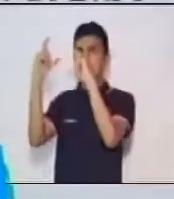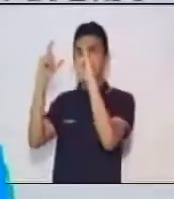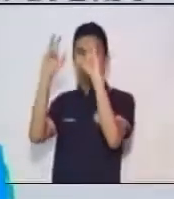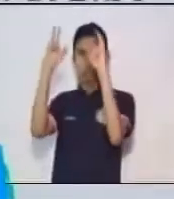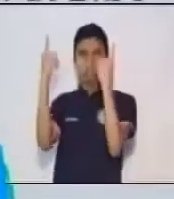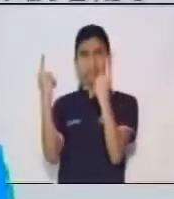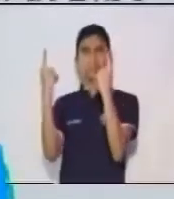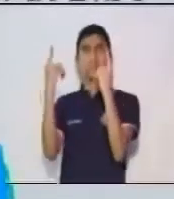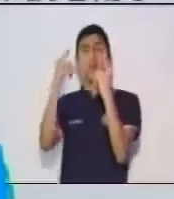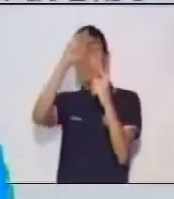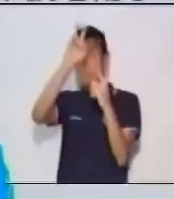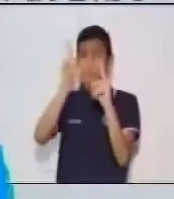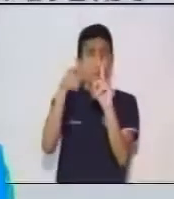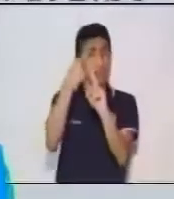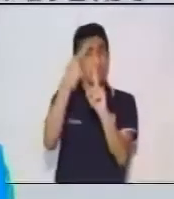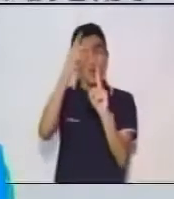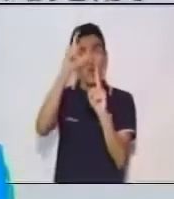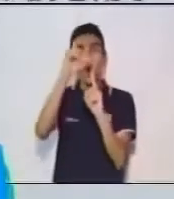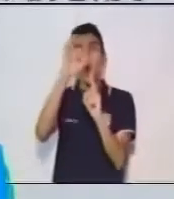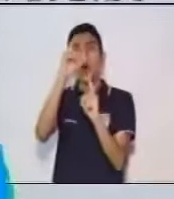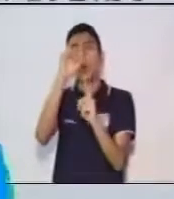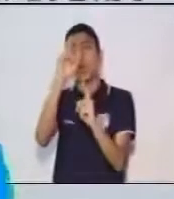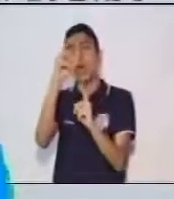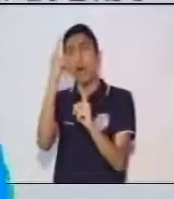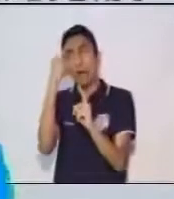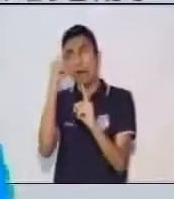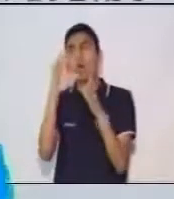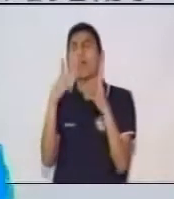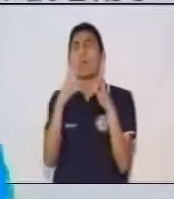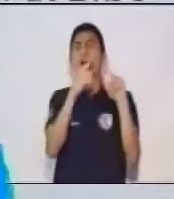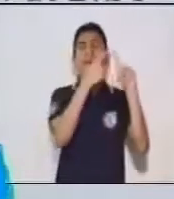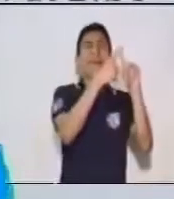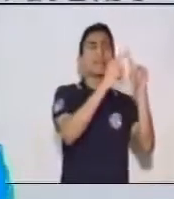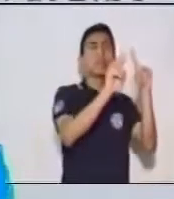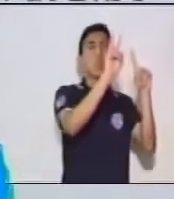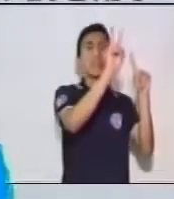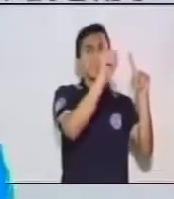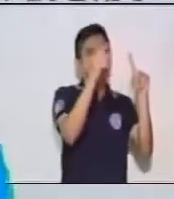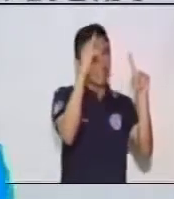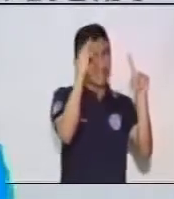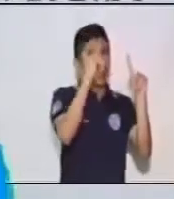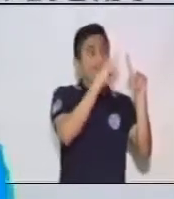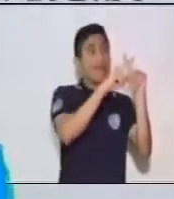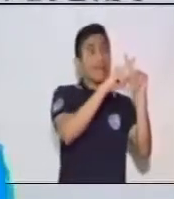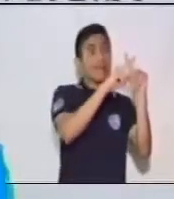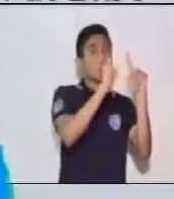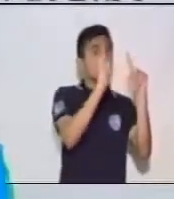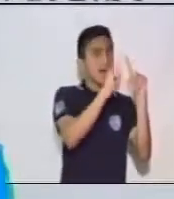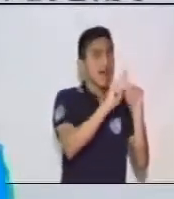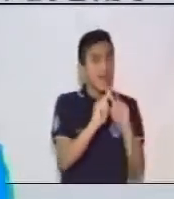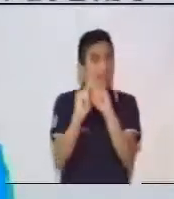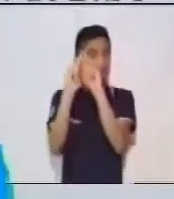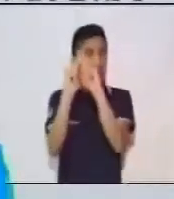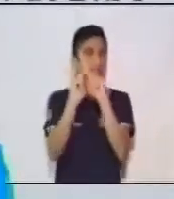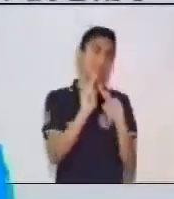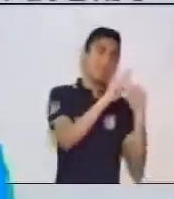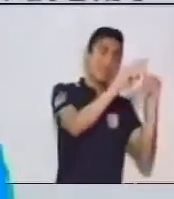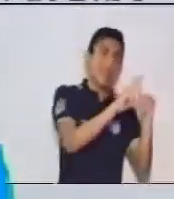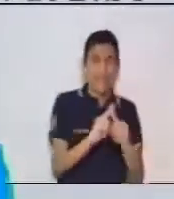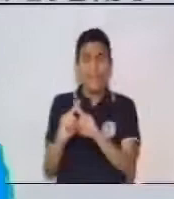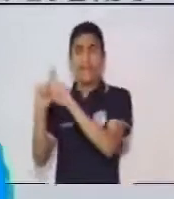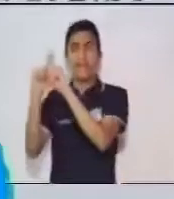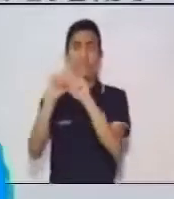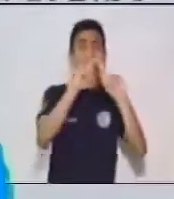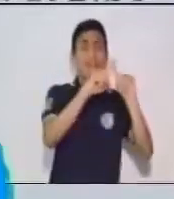colocar la raíz cuadrada de x cuadrado es x. O para encontrar ese producto, ¿verdad? Si tú